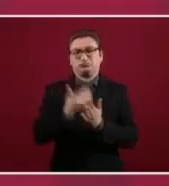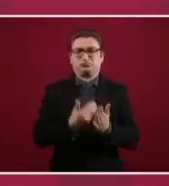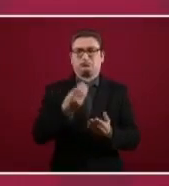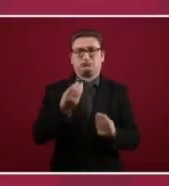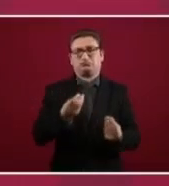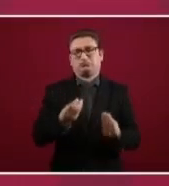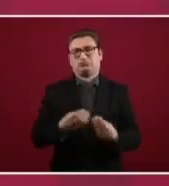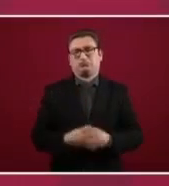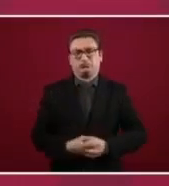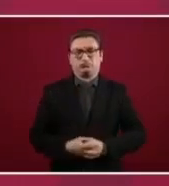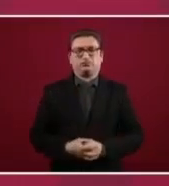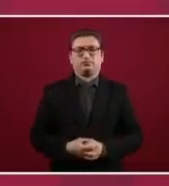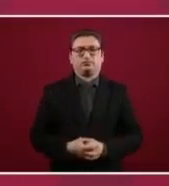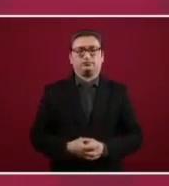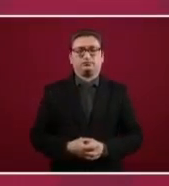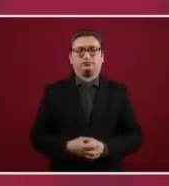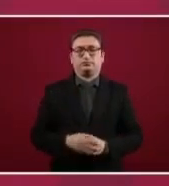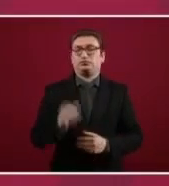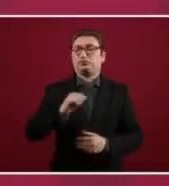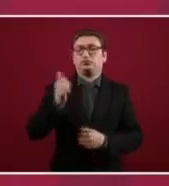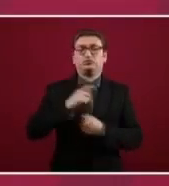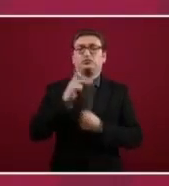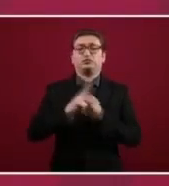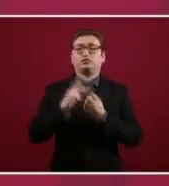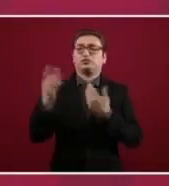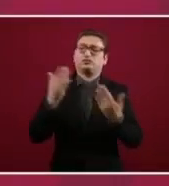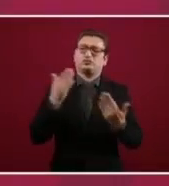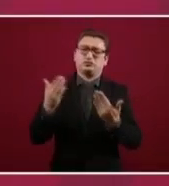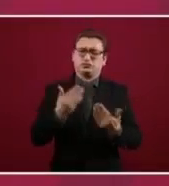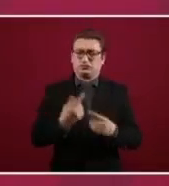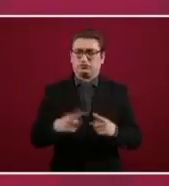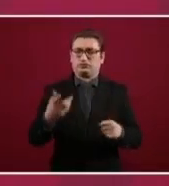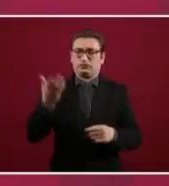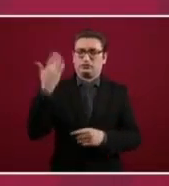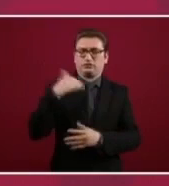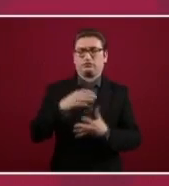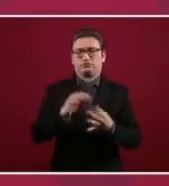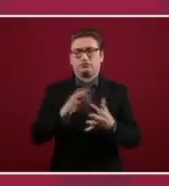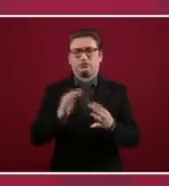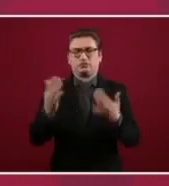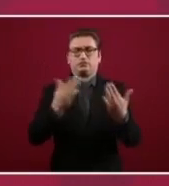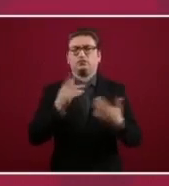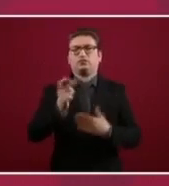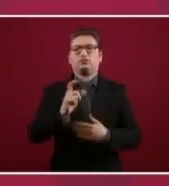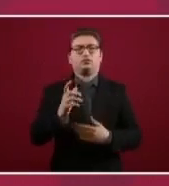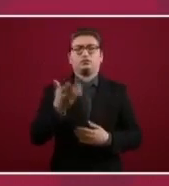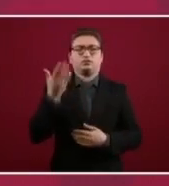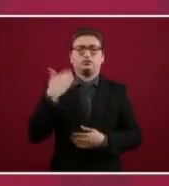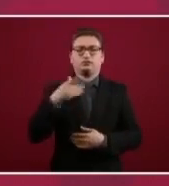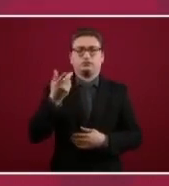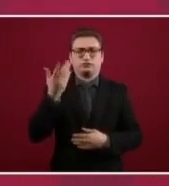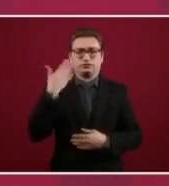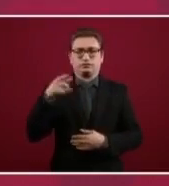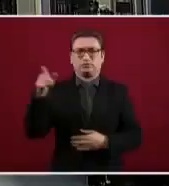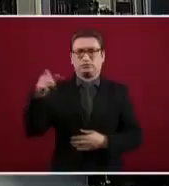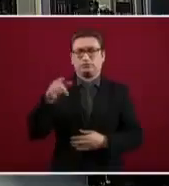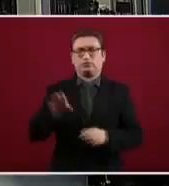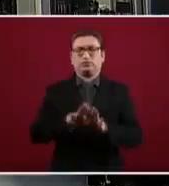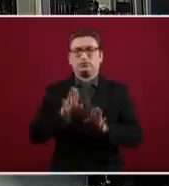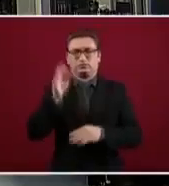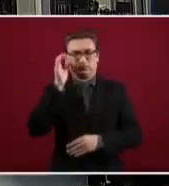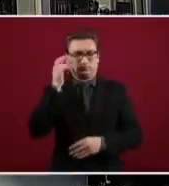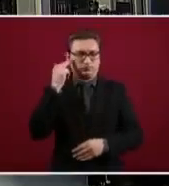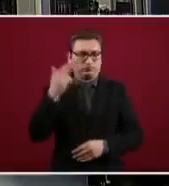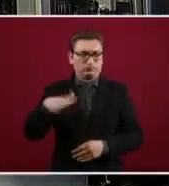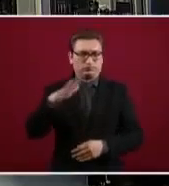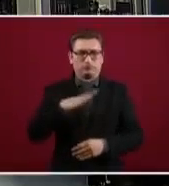con relación a otros países hablábamos la vez pasada que cuando inicia el auge en china